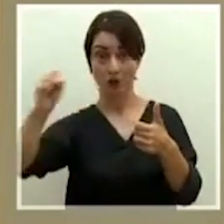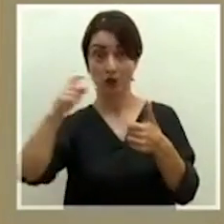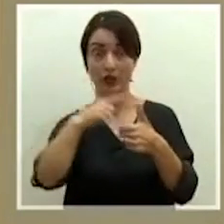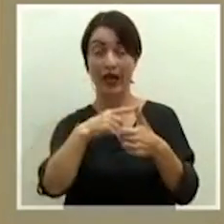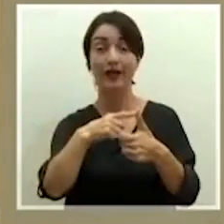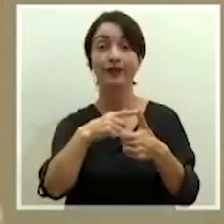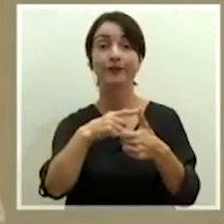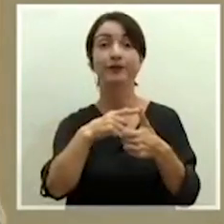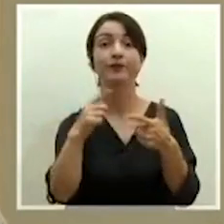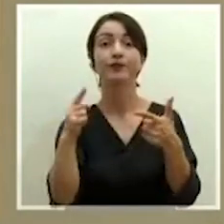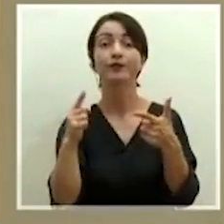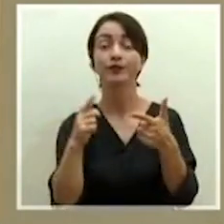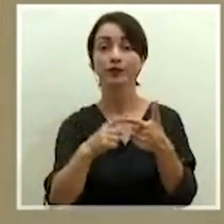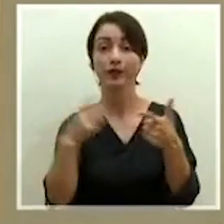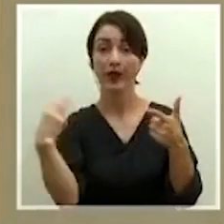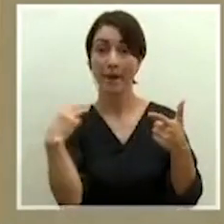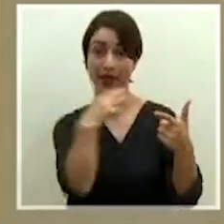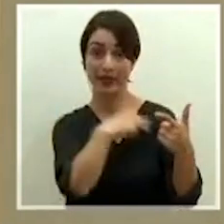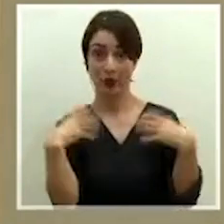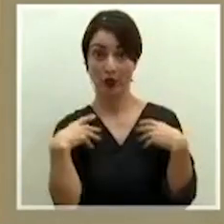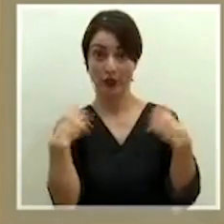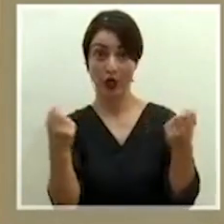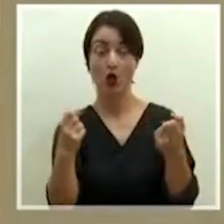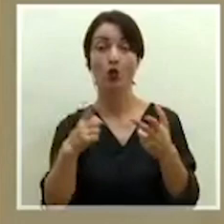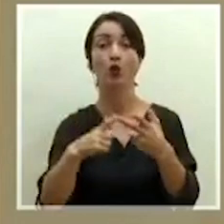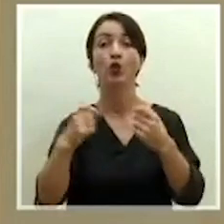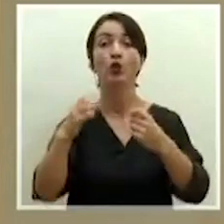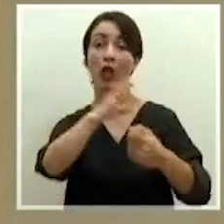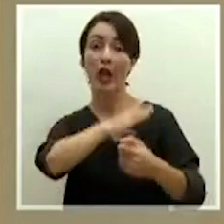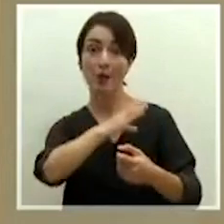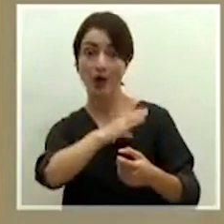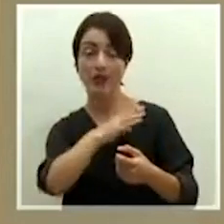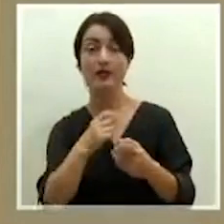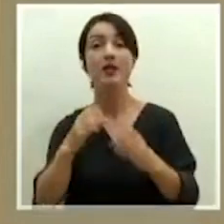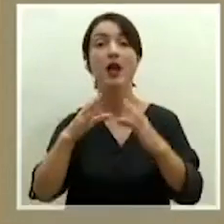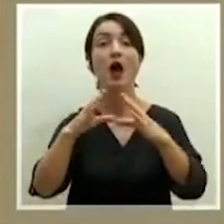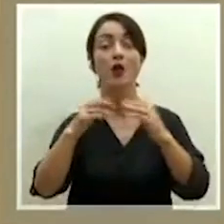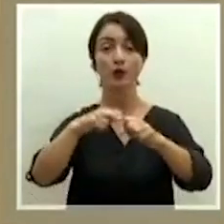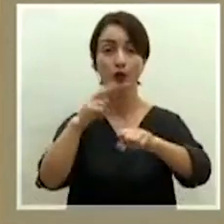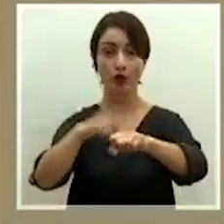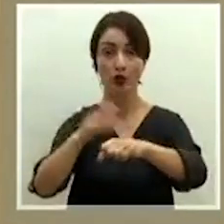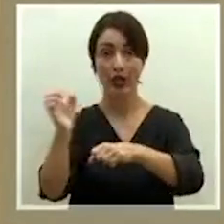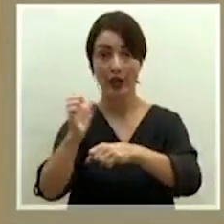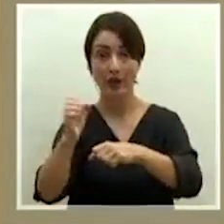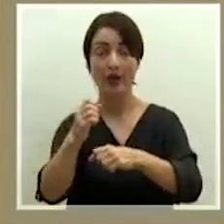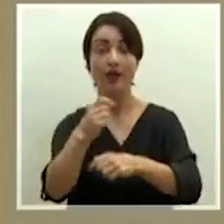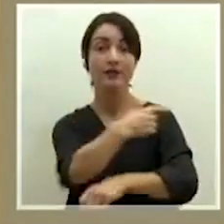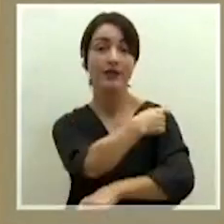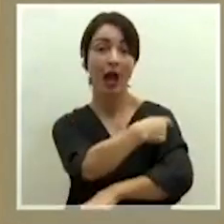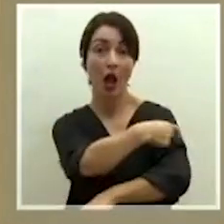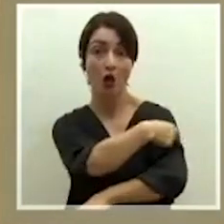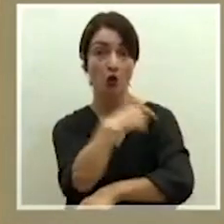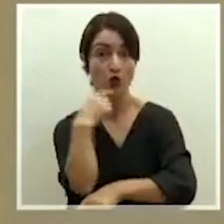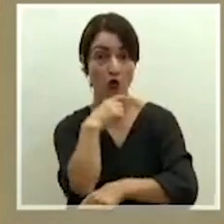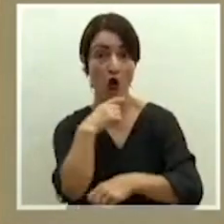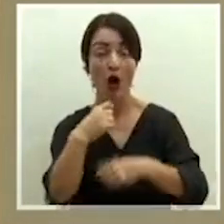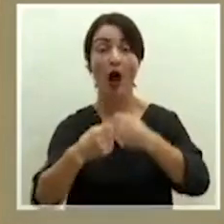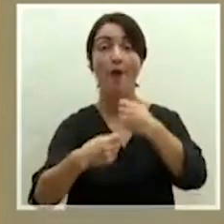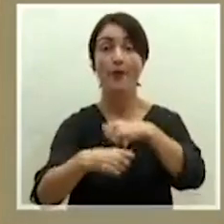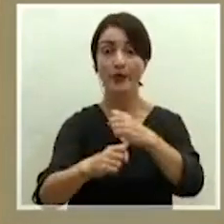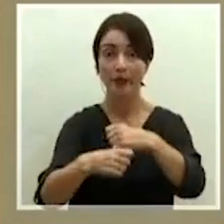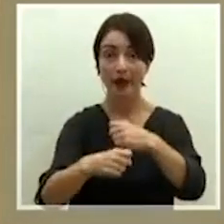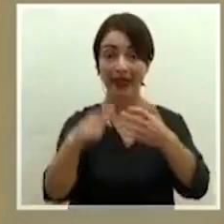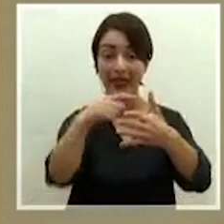Seguro Social, del Ministerio de Salud, de Fuerza Pública, de la Comisión Nacional de Emergencias, de Cruz Roja, la Municipalidad